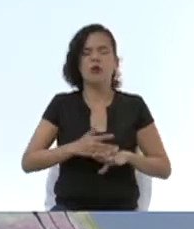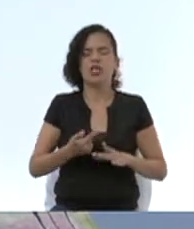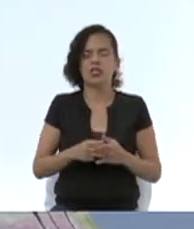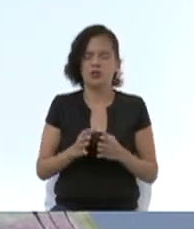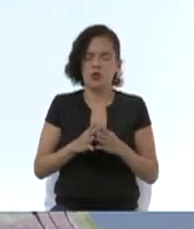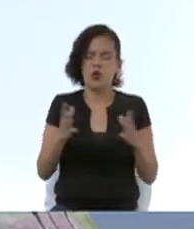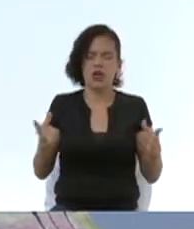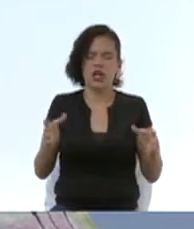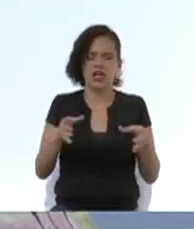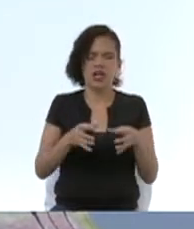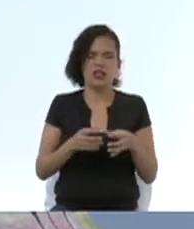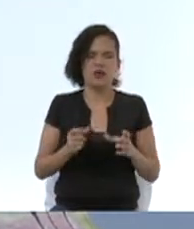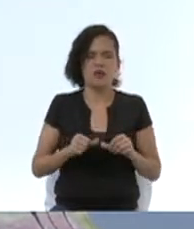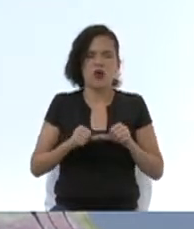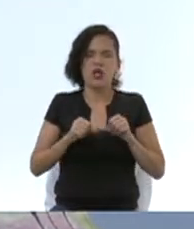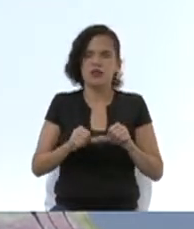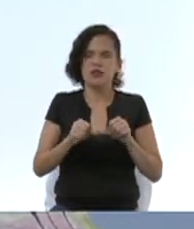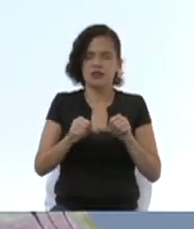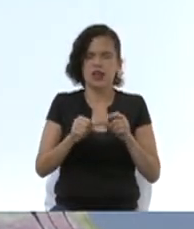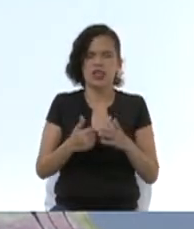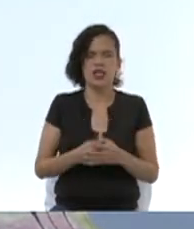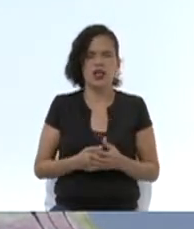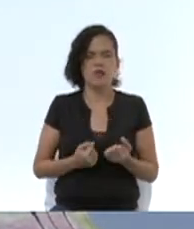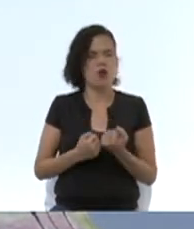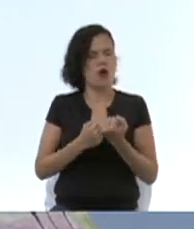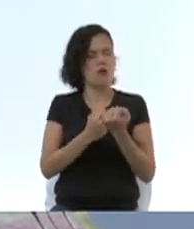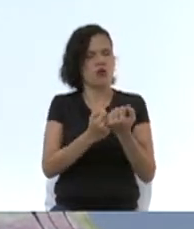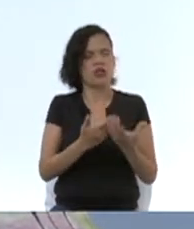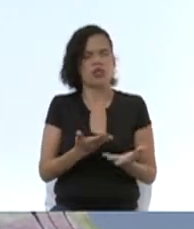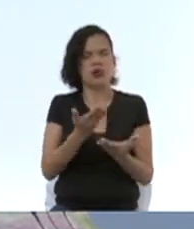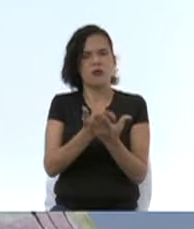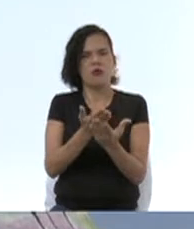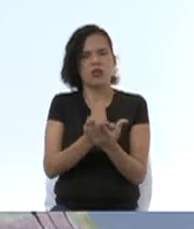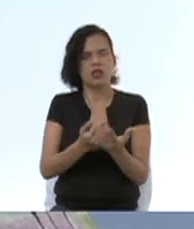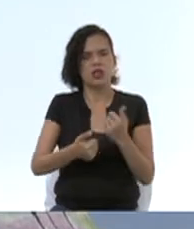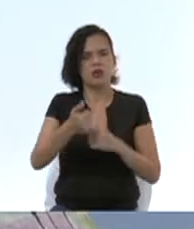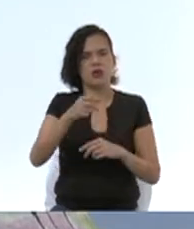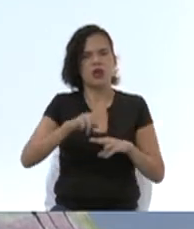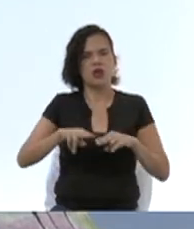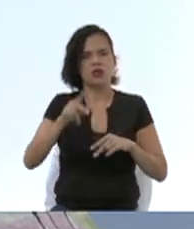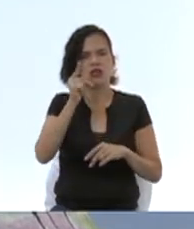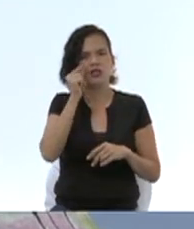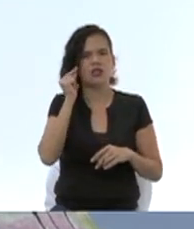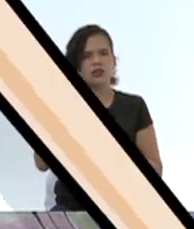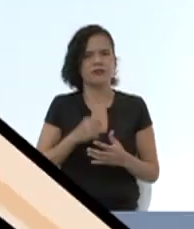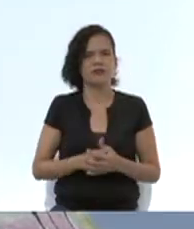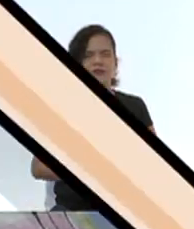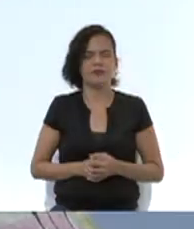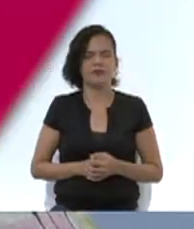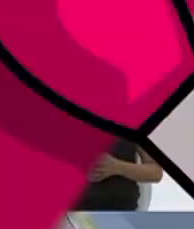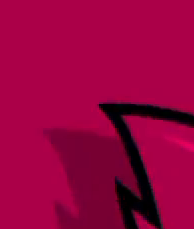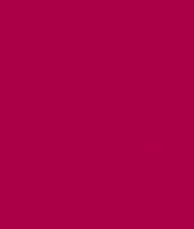equipo y, bueno, continuaremos colaborando y aportando más a nuestros niños y niñas de la patria. Así es.